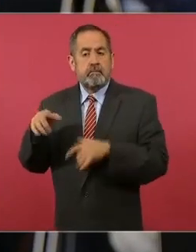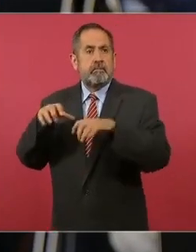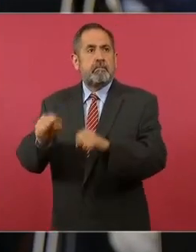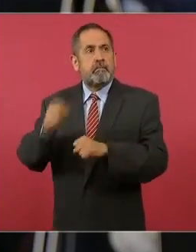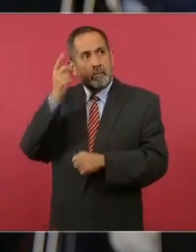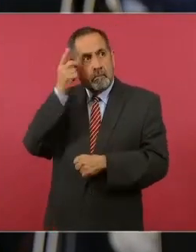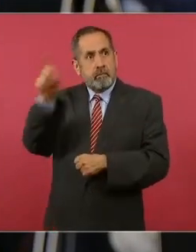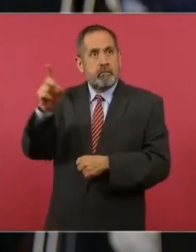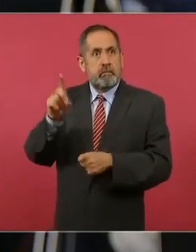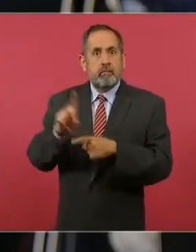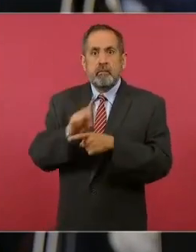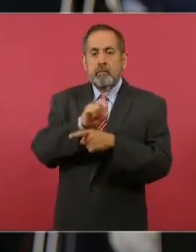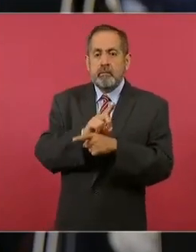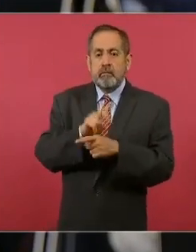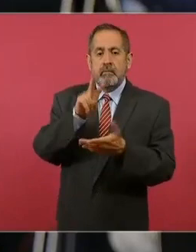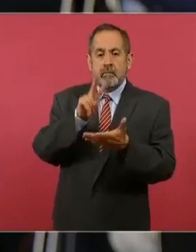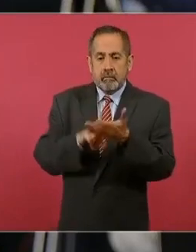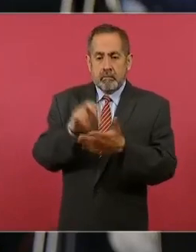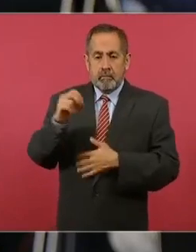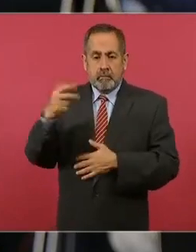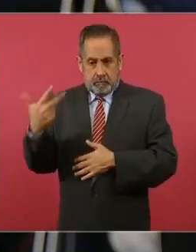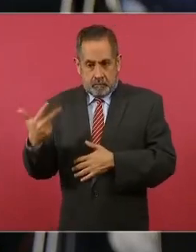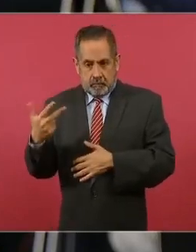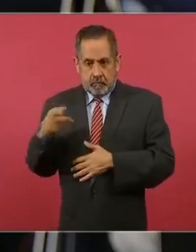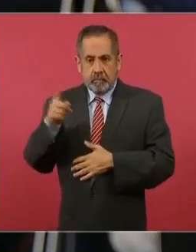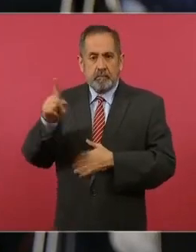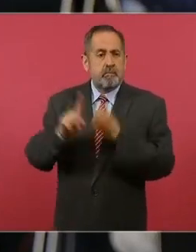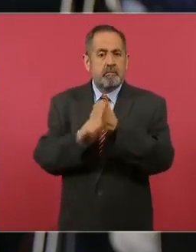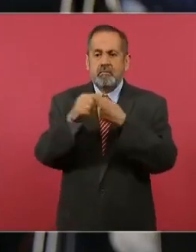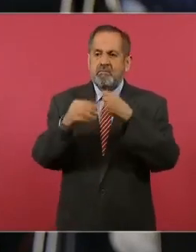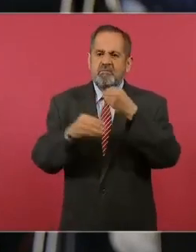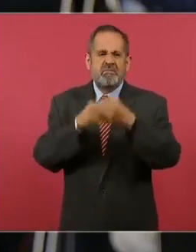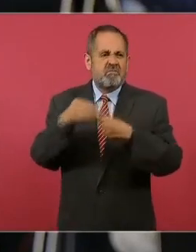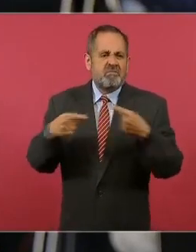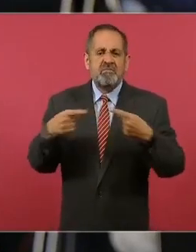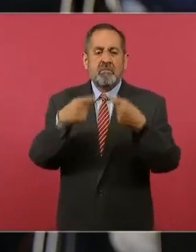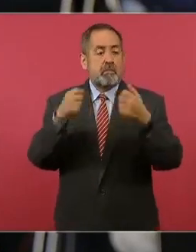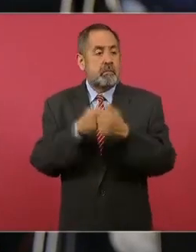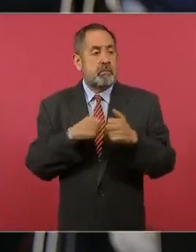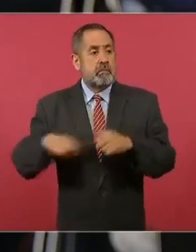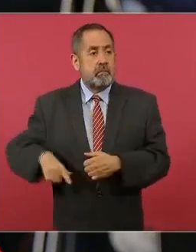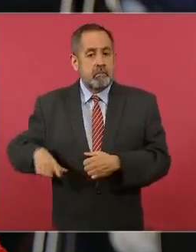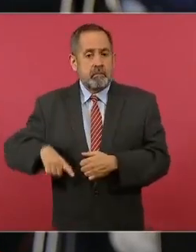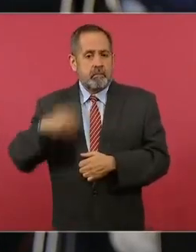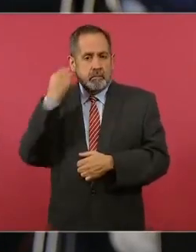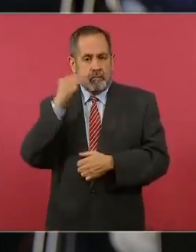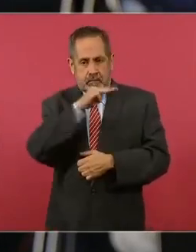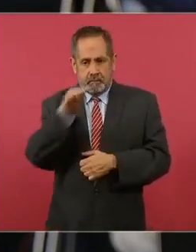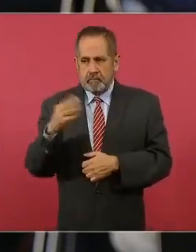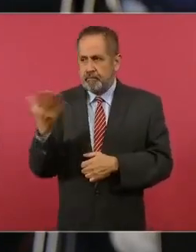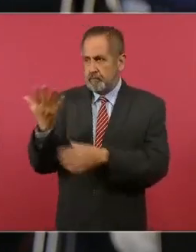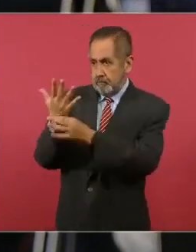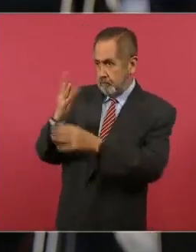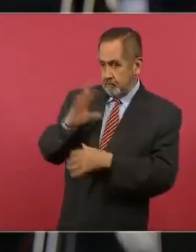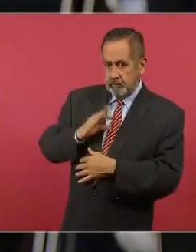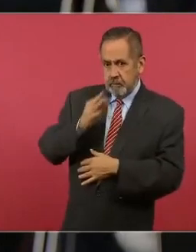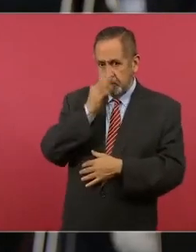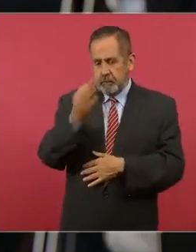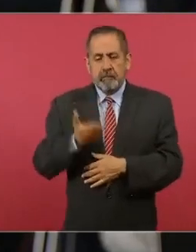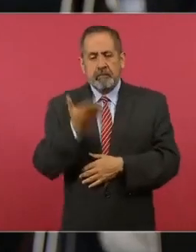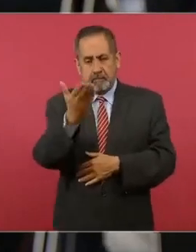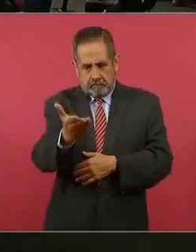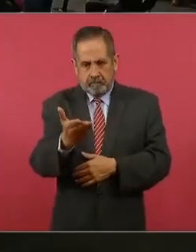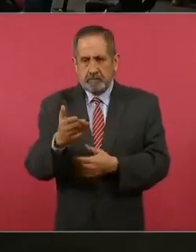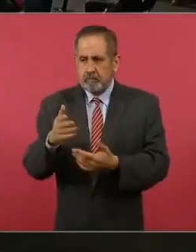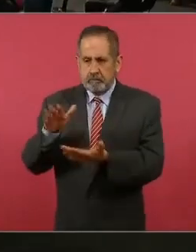año 2008, que es cuando empieza el conflicto por la propiedad con el gobierno de Michoacán. Esa es una petición que le hace y con mucho gusto le puedo